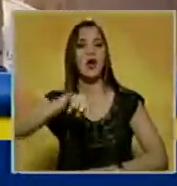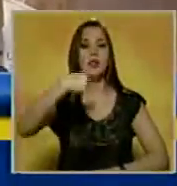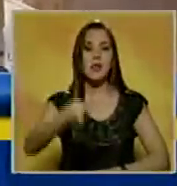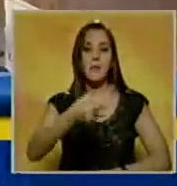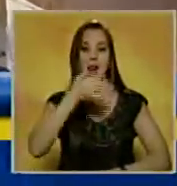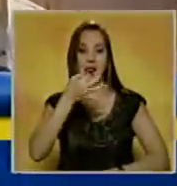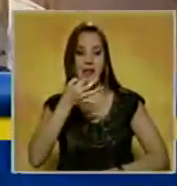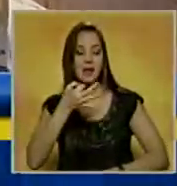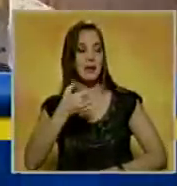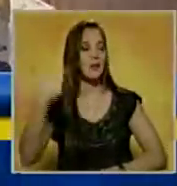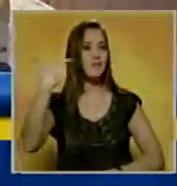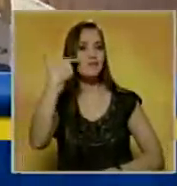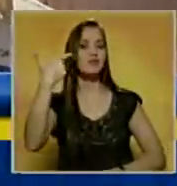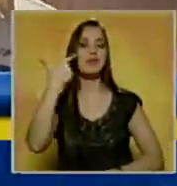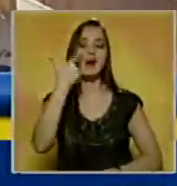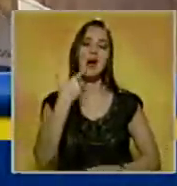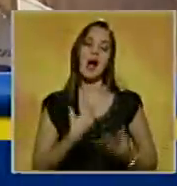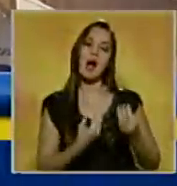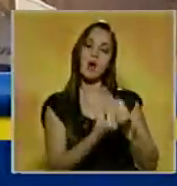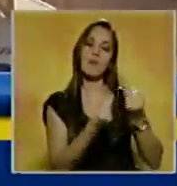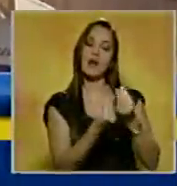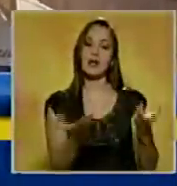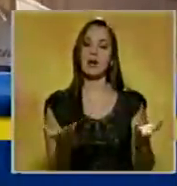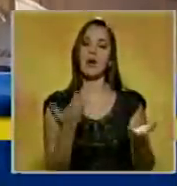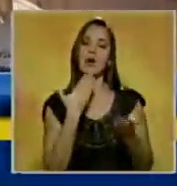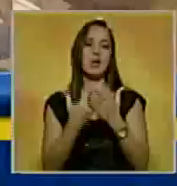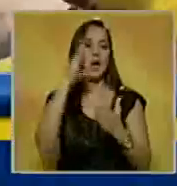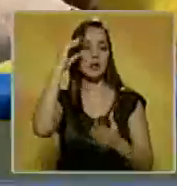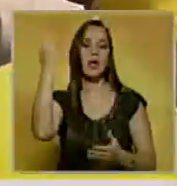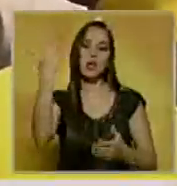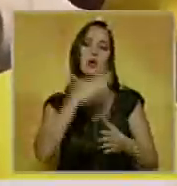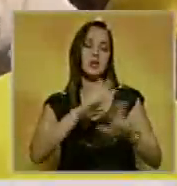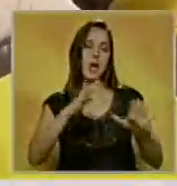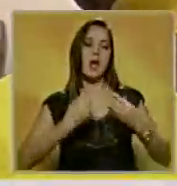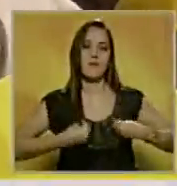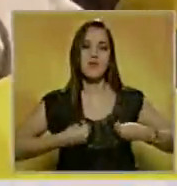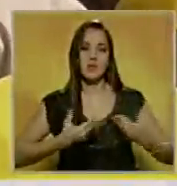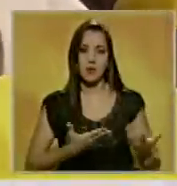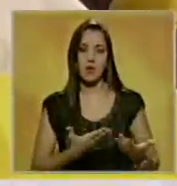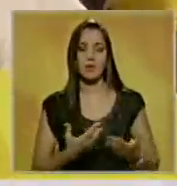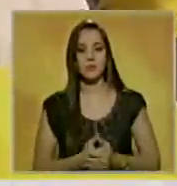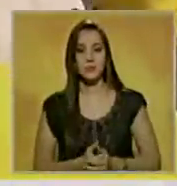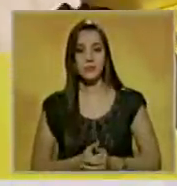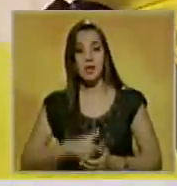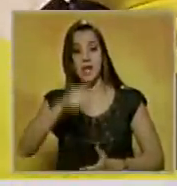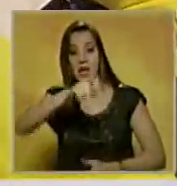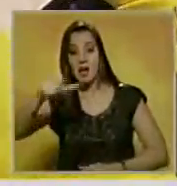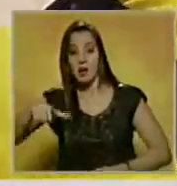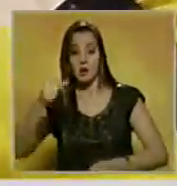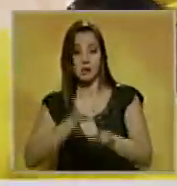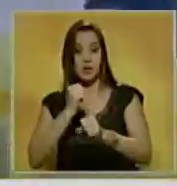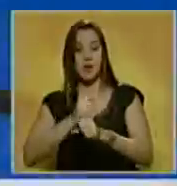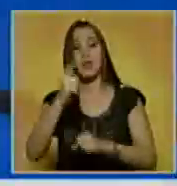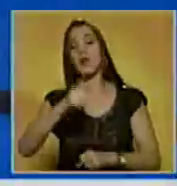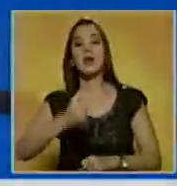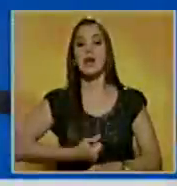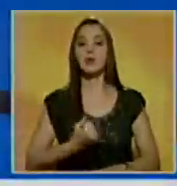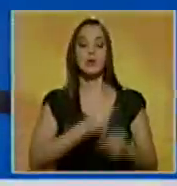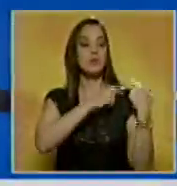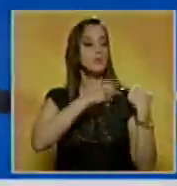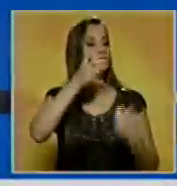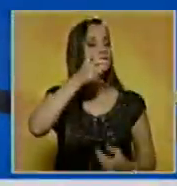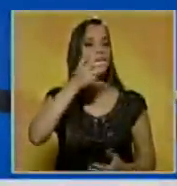dan el tiro al compañero en la cara, que gracias a Dios está fuera de peligro. Los trabajadores del volante exigen que las autoridades coloquen puntos de